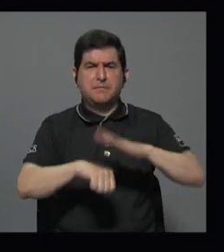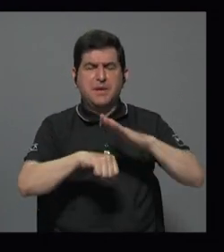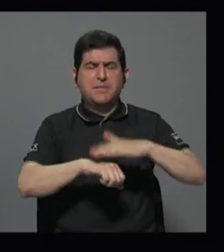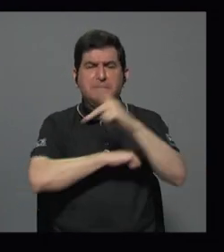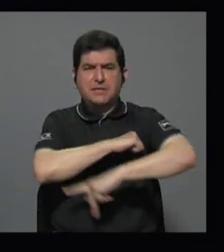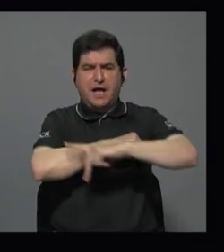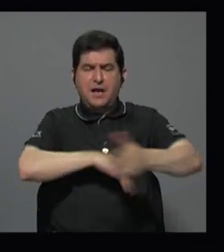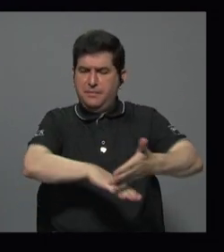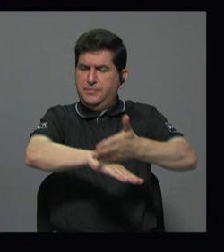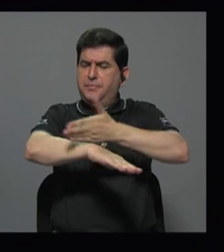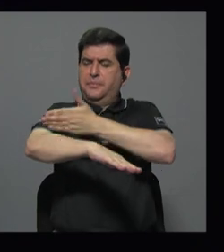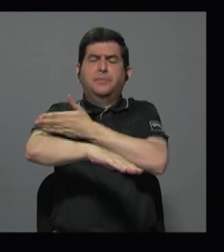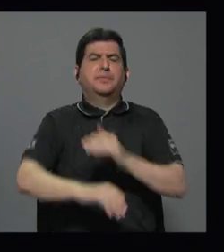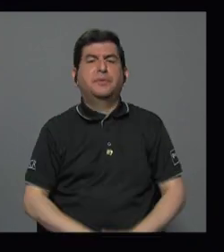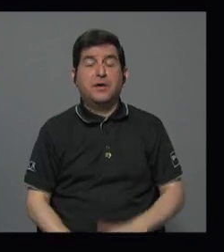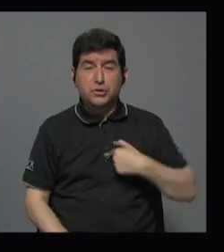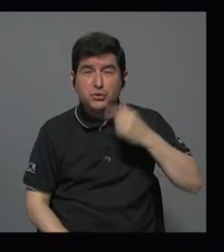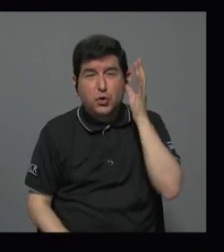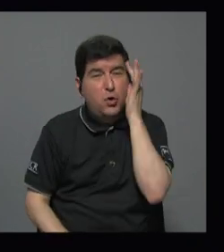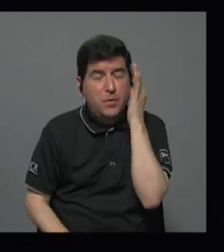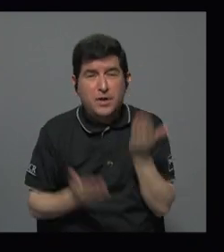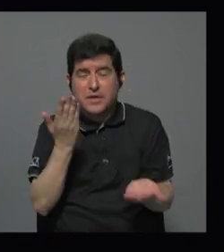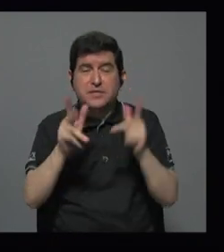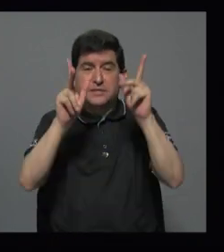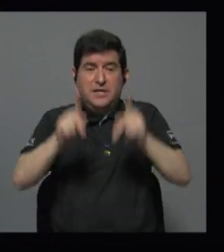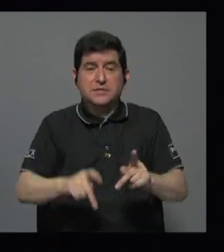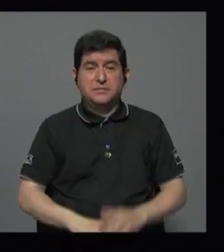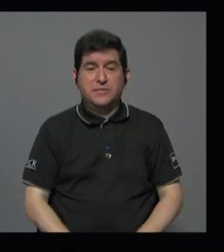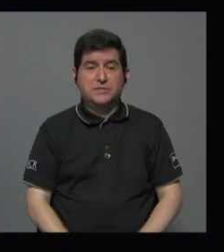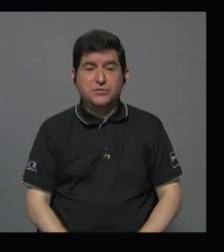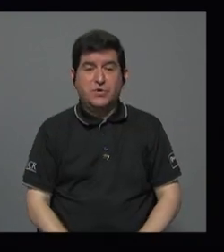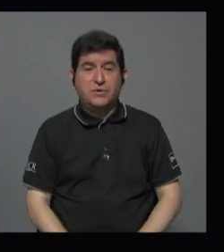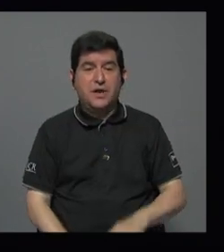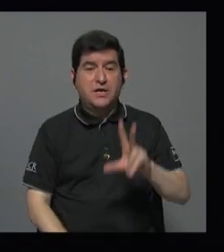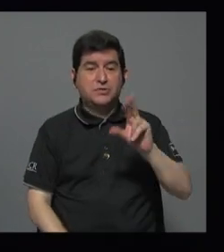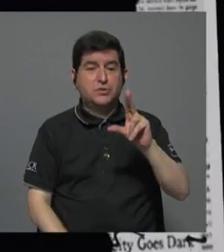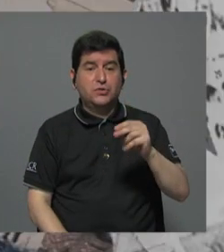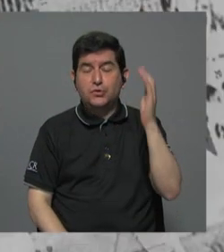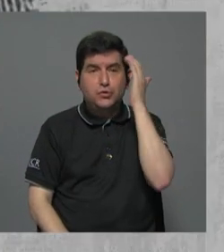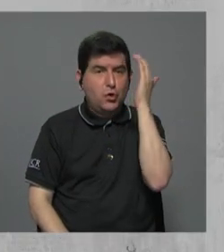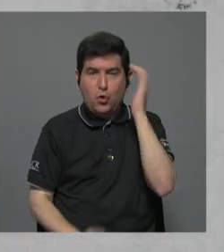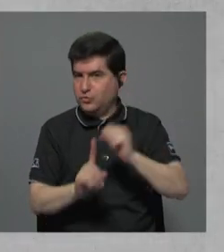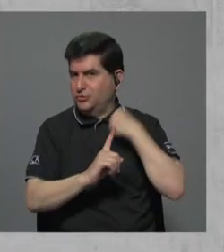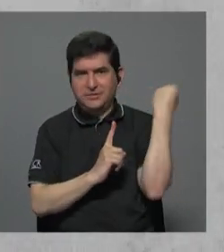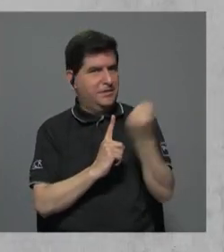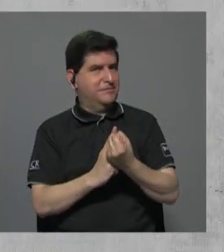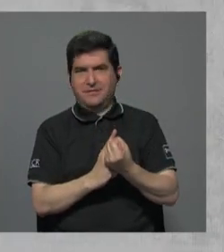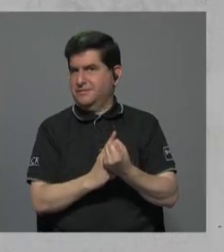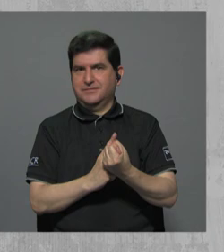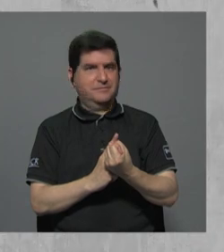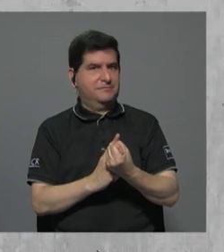país adelante y me preocupa que la gente a volcarnos no esté consciente es